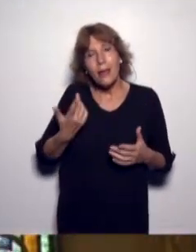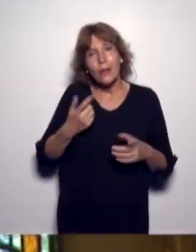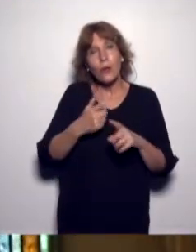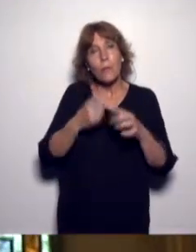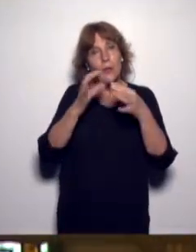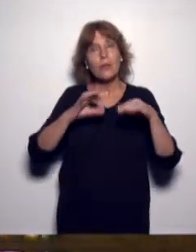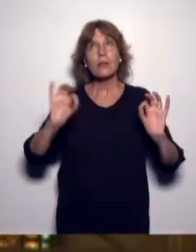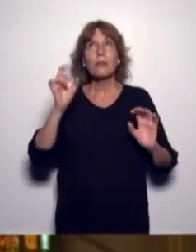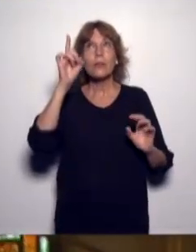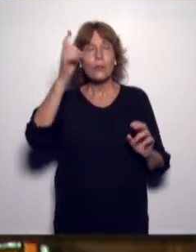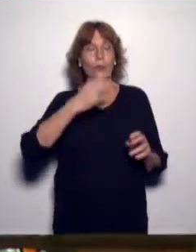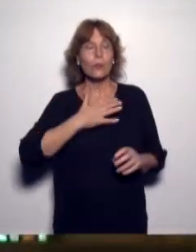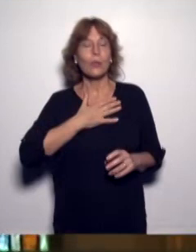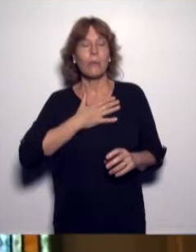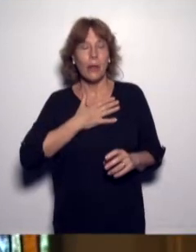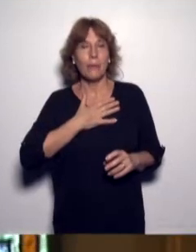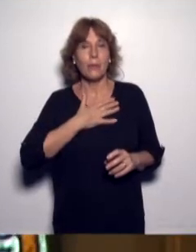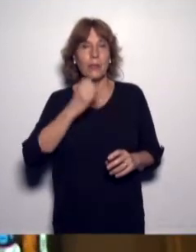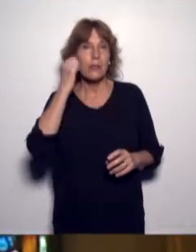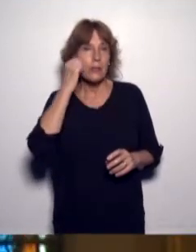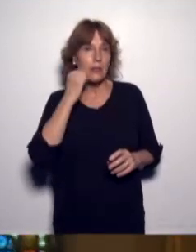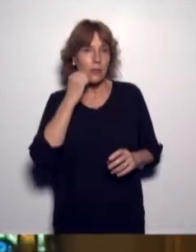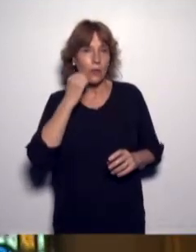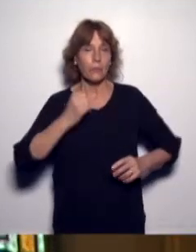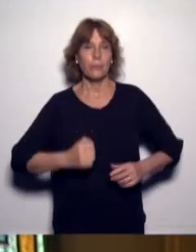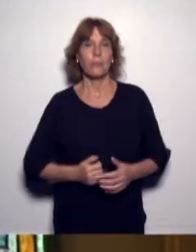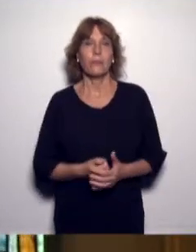alegras con tu salvación,